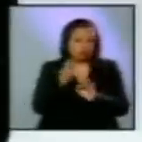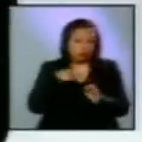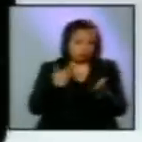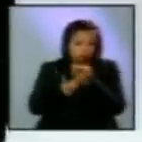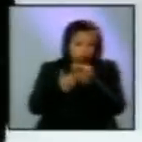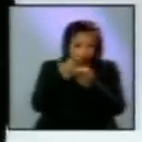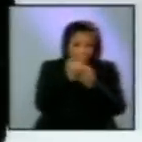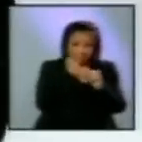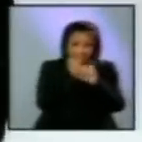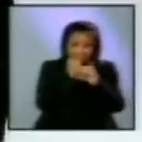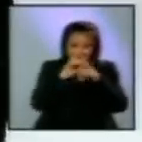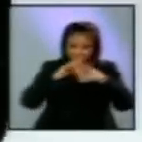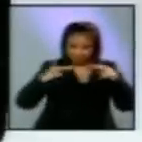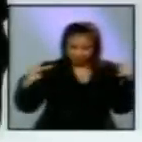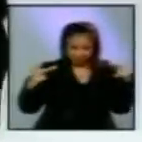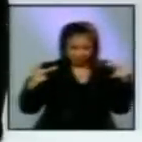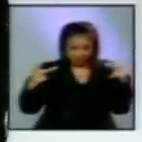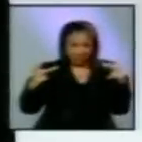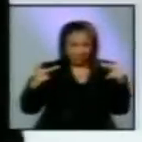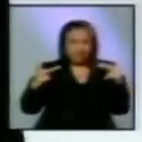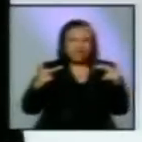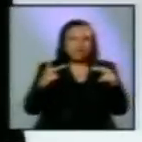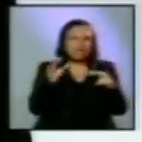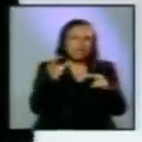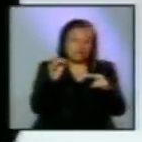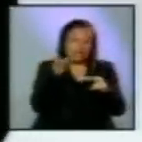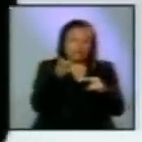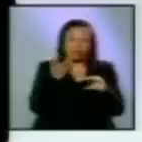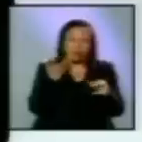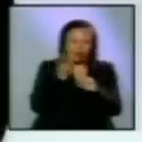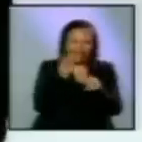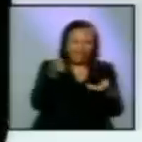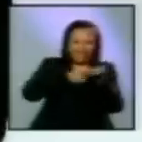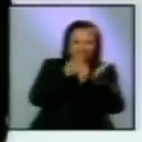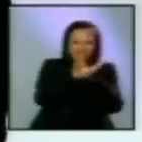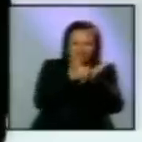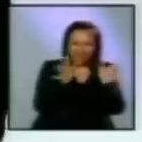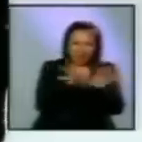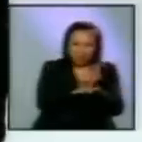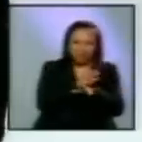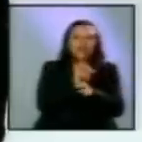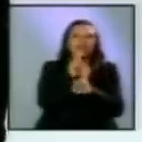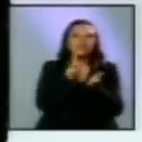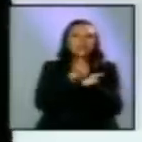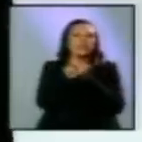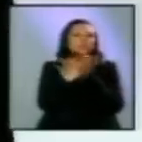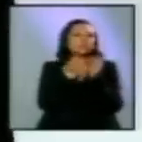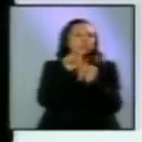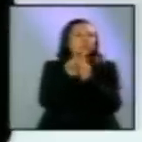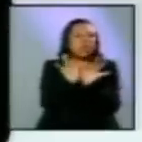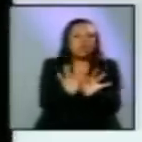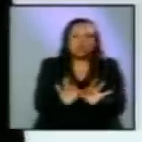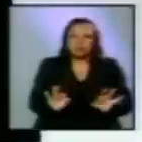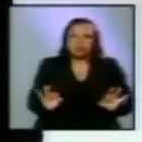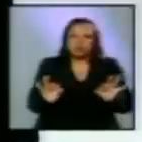que banda ancha e internet se consideren, inclusive modificando la Constitución, como un nuevo derecho social, el derecho social por